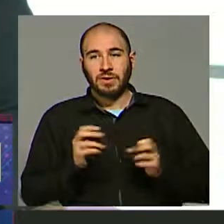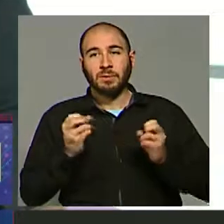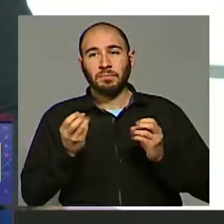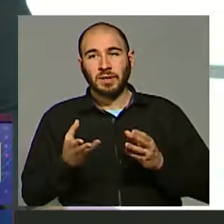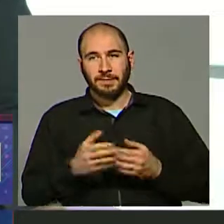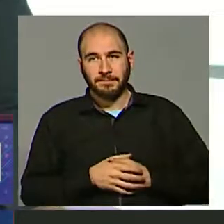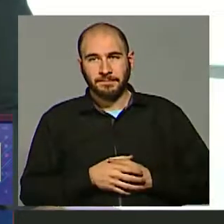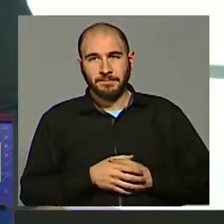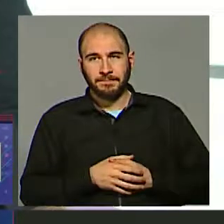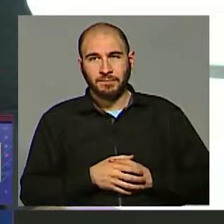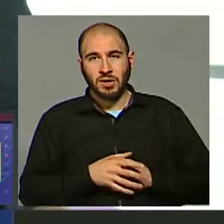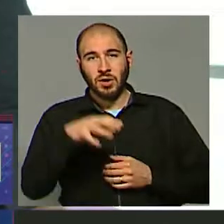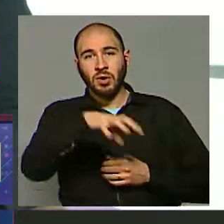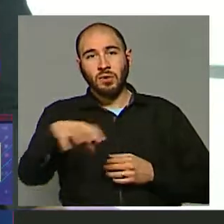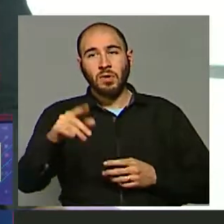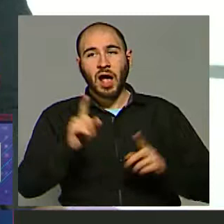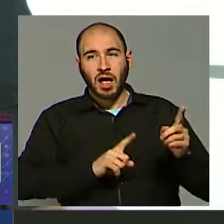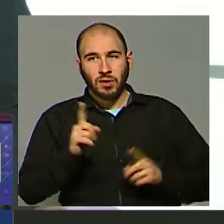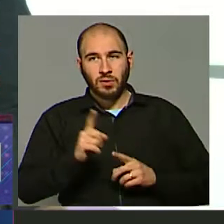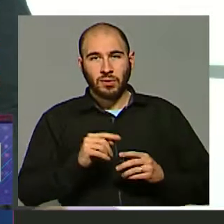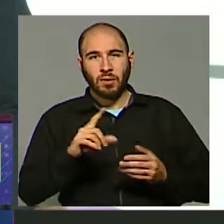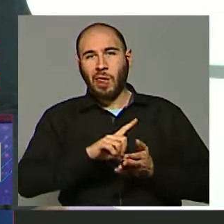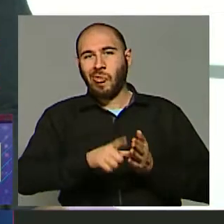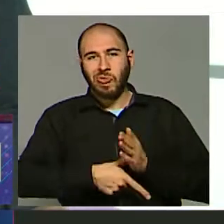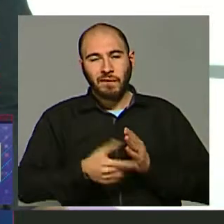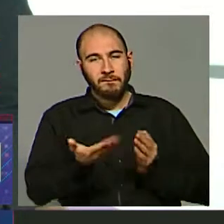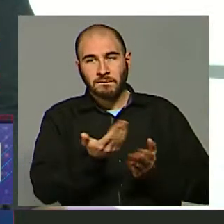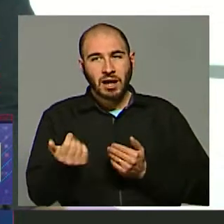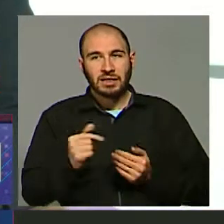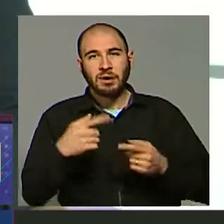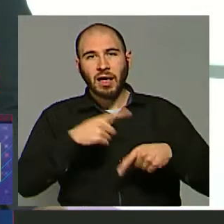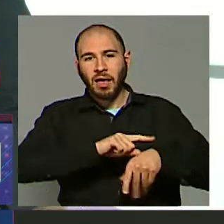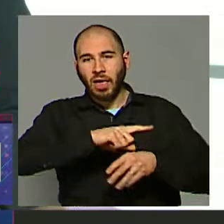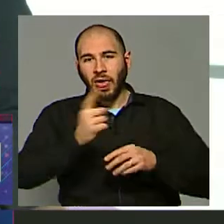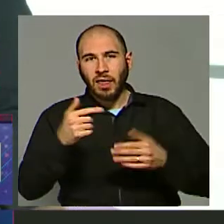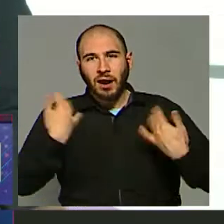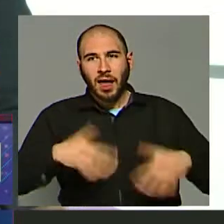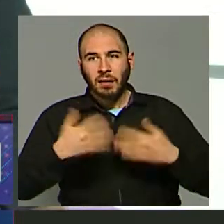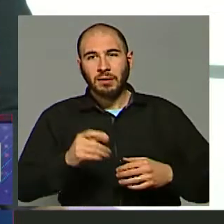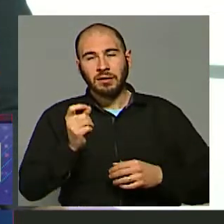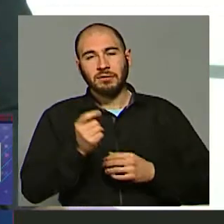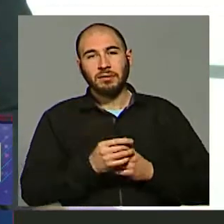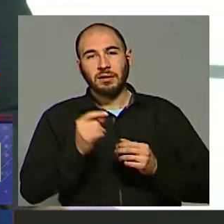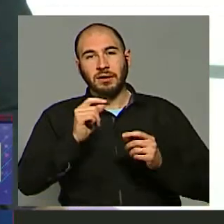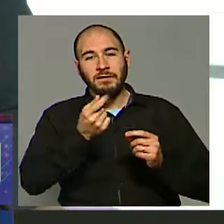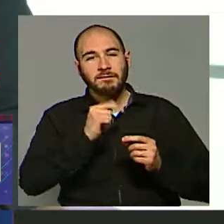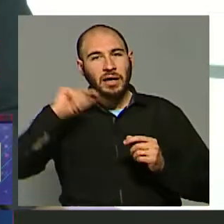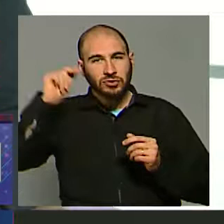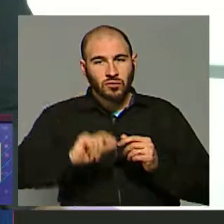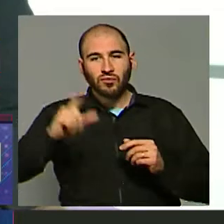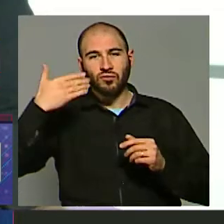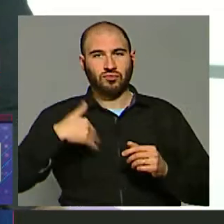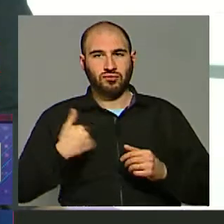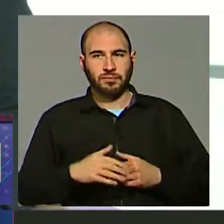que hay sectores que venían bastante retrasados, teniendo en cuenta la velocidad a la que crecía los indicadores de inflación en la